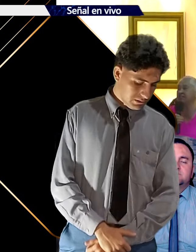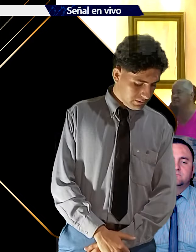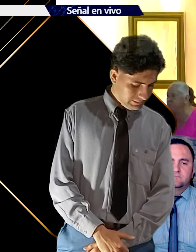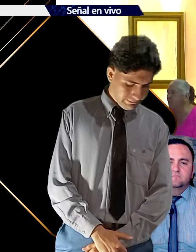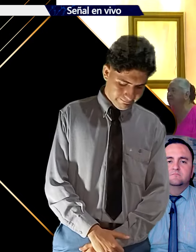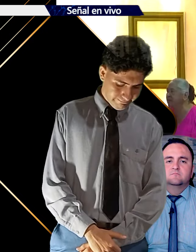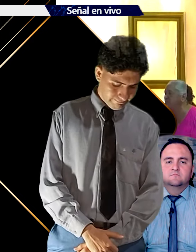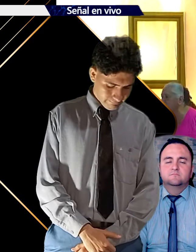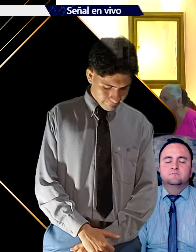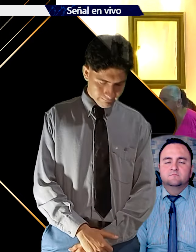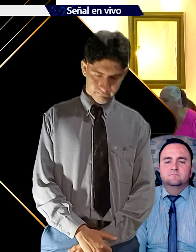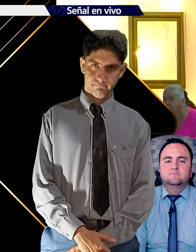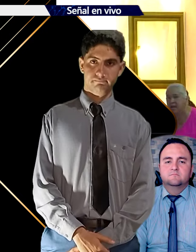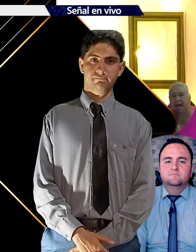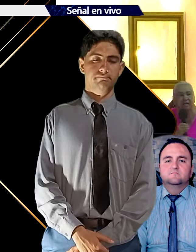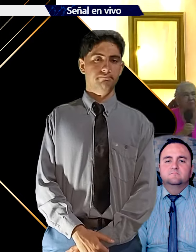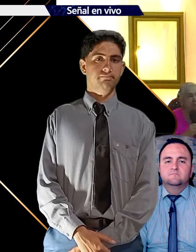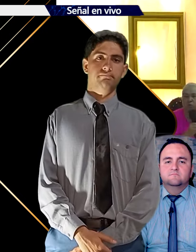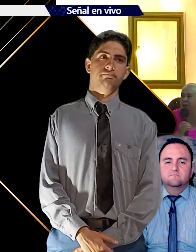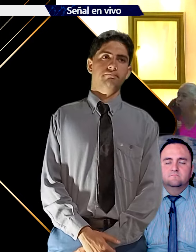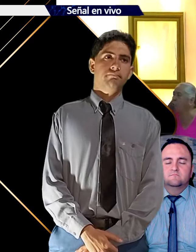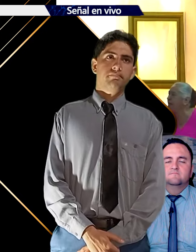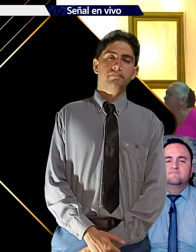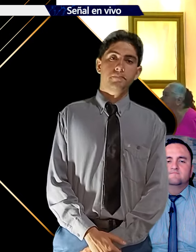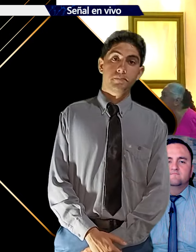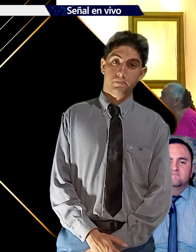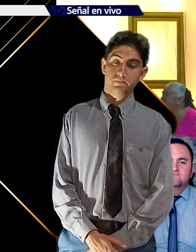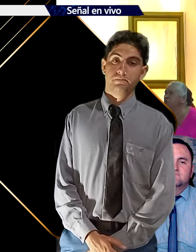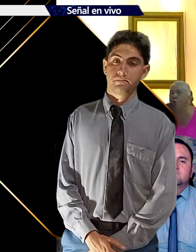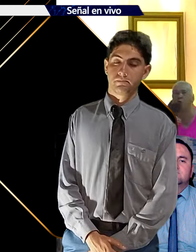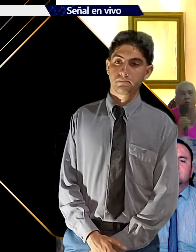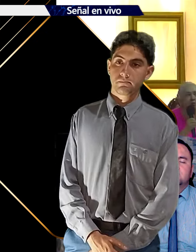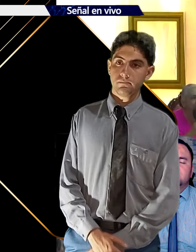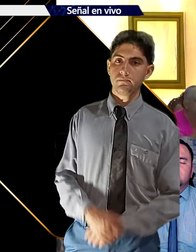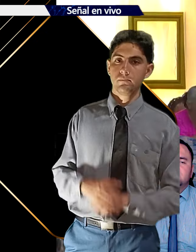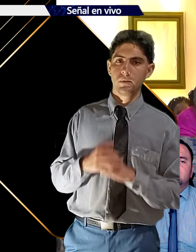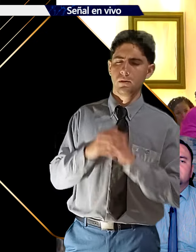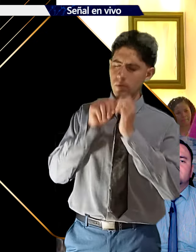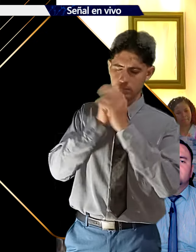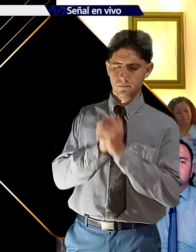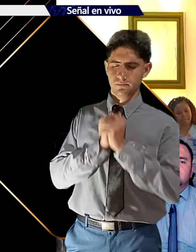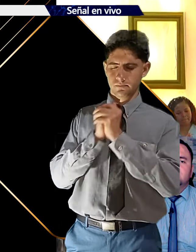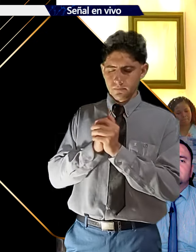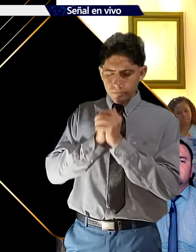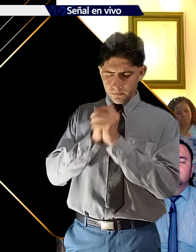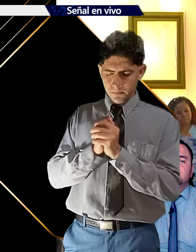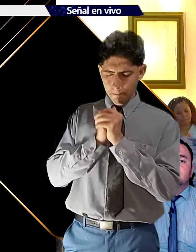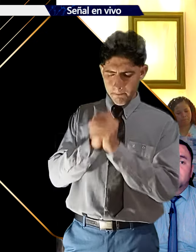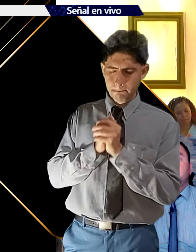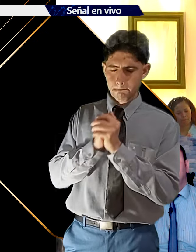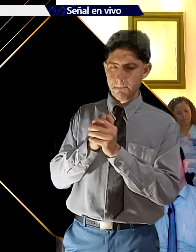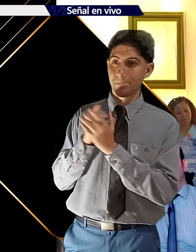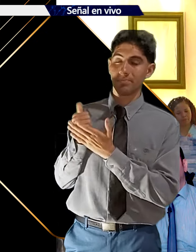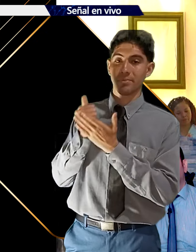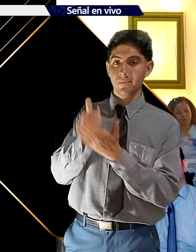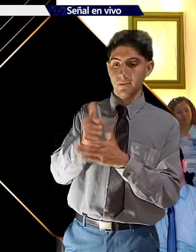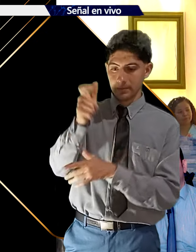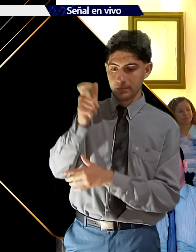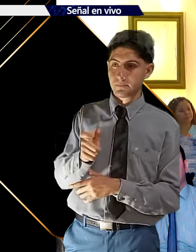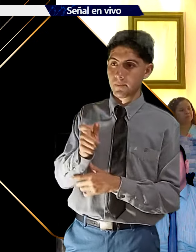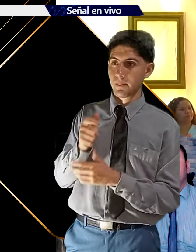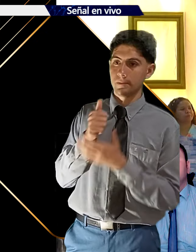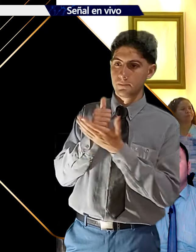Ese es el tiempo que estamos viviendo. Caras vemos, pero corazones no conocemos. Hay que tener cuidado. Y déjeme decirle, nos metimos